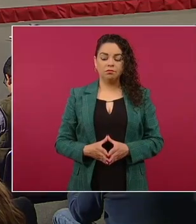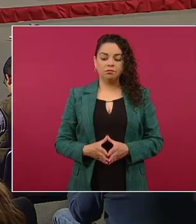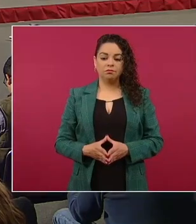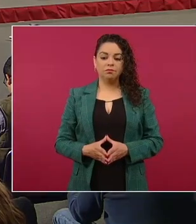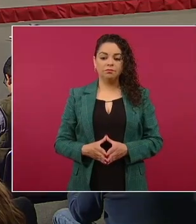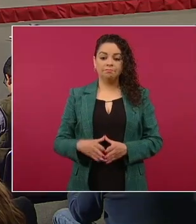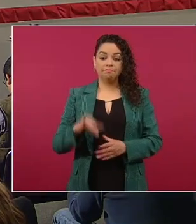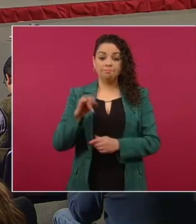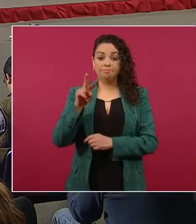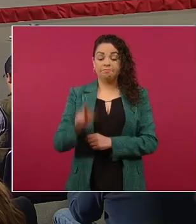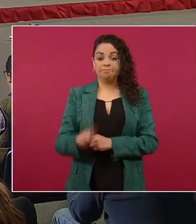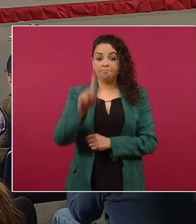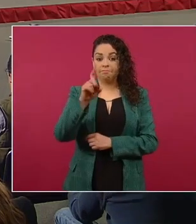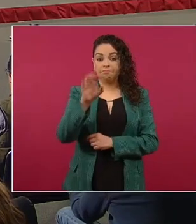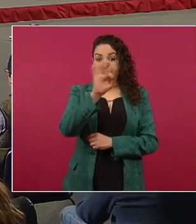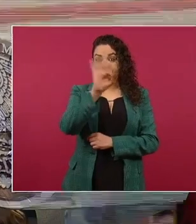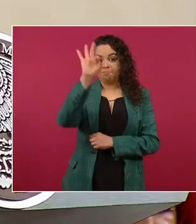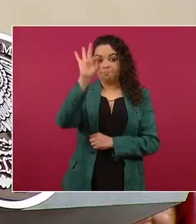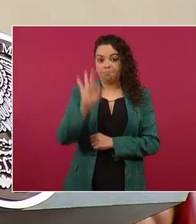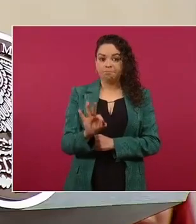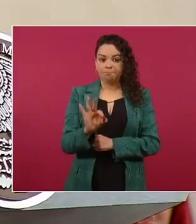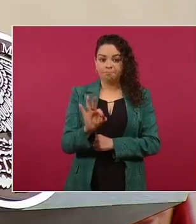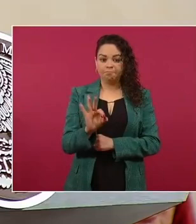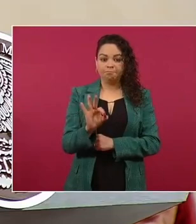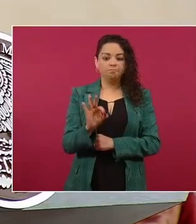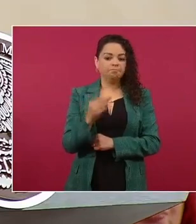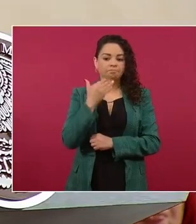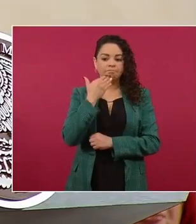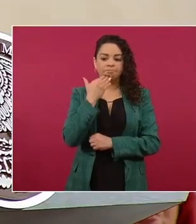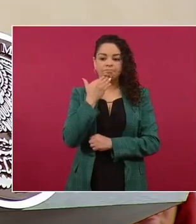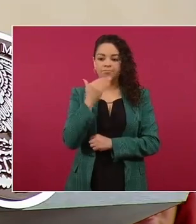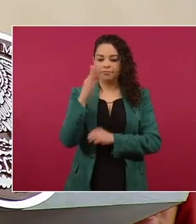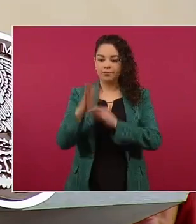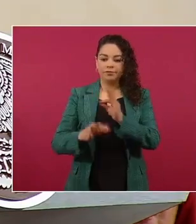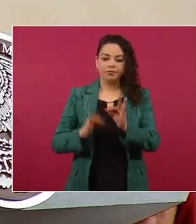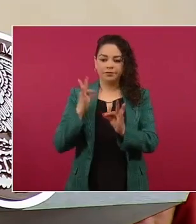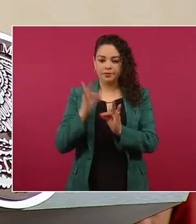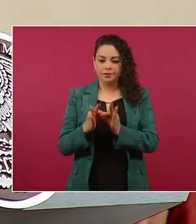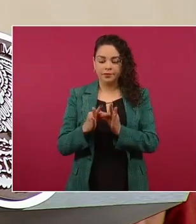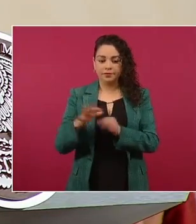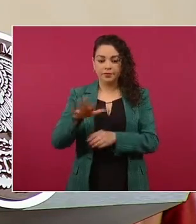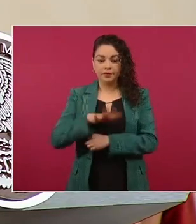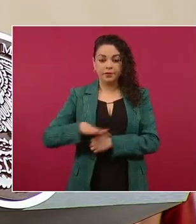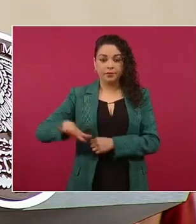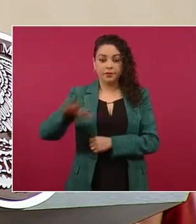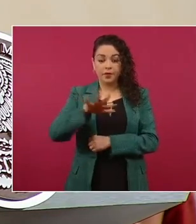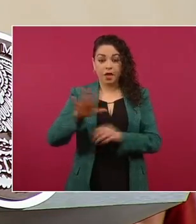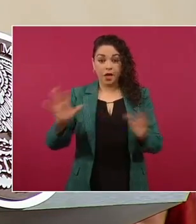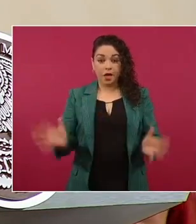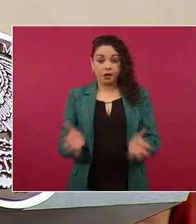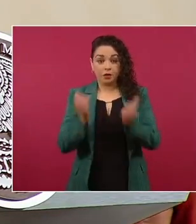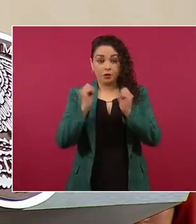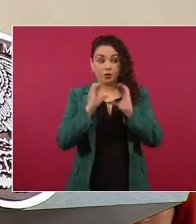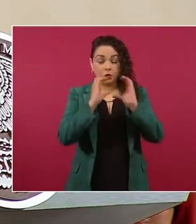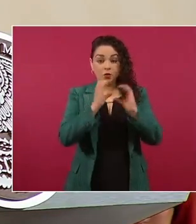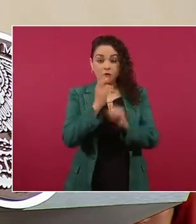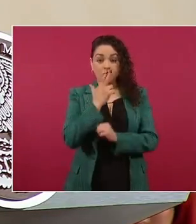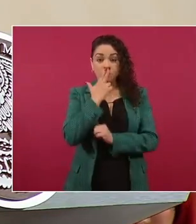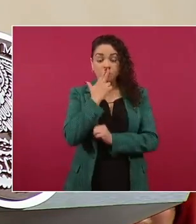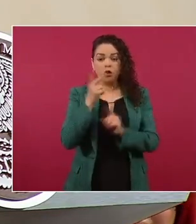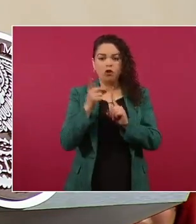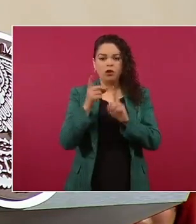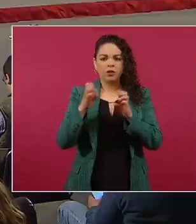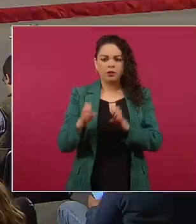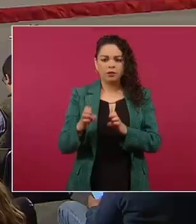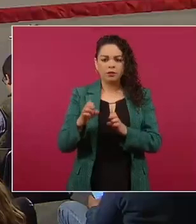de el visto bueno. De hecho, el salvamento arqueológico se concentra ahora fundamentalmente en los